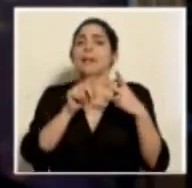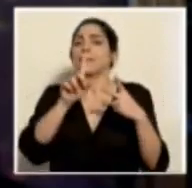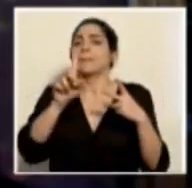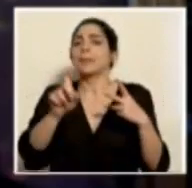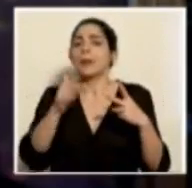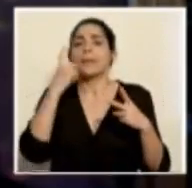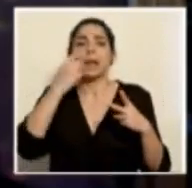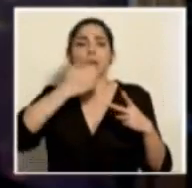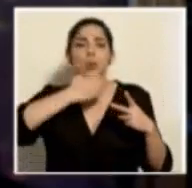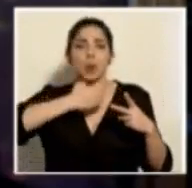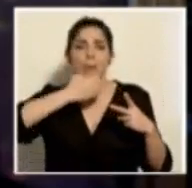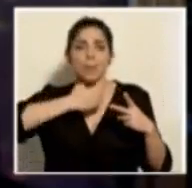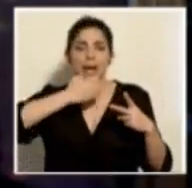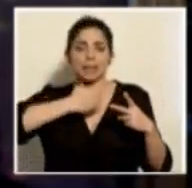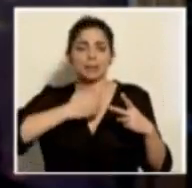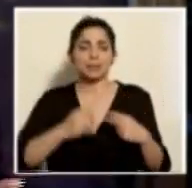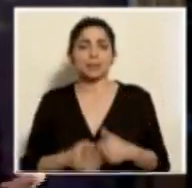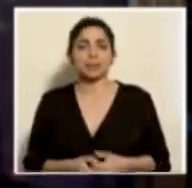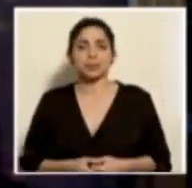para don Román.